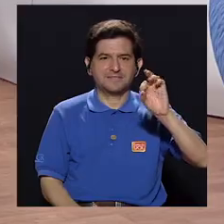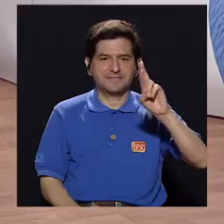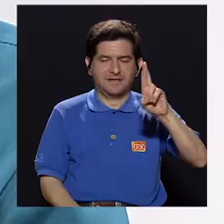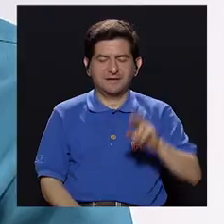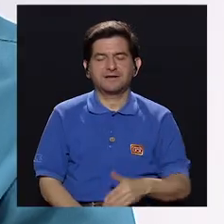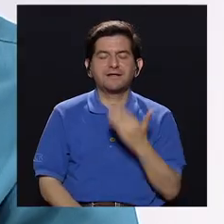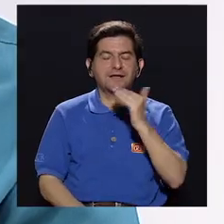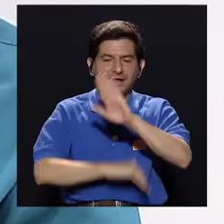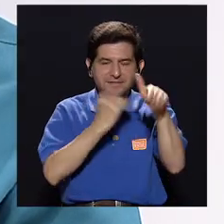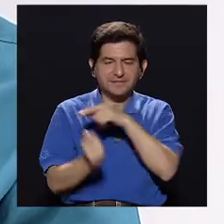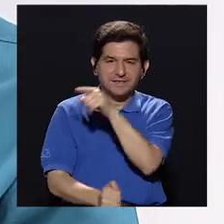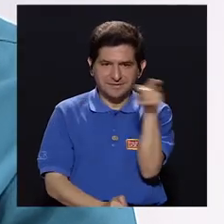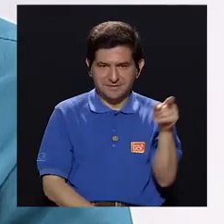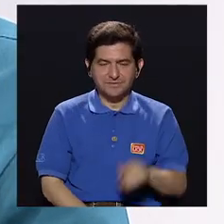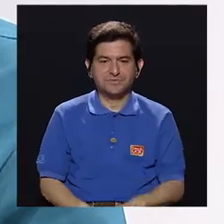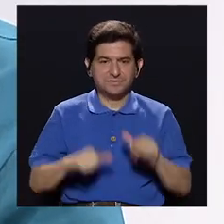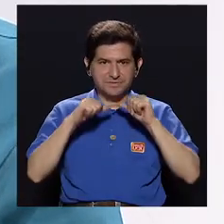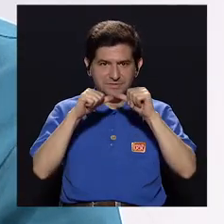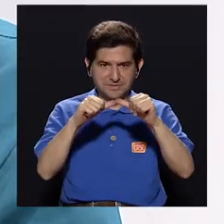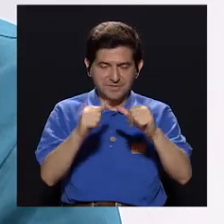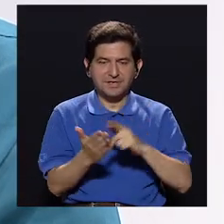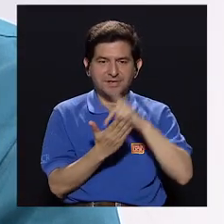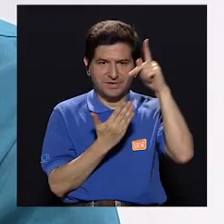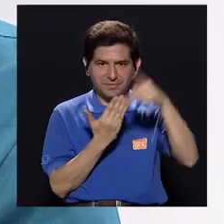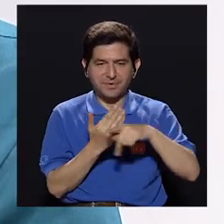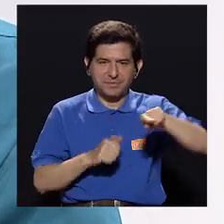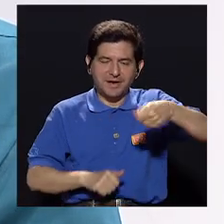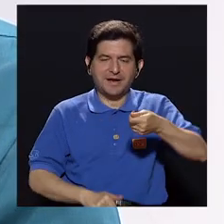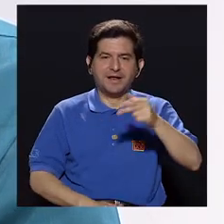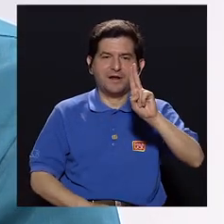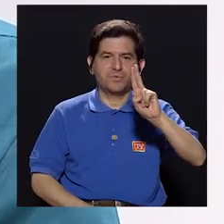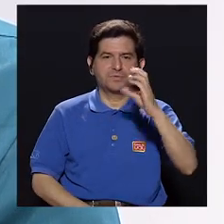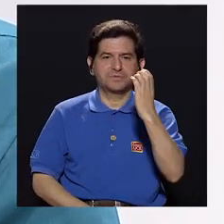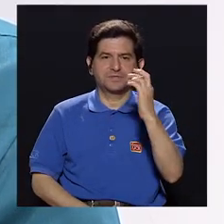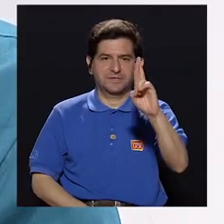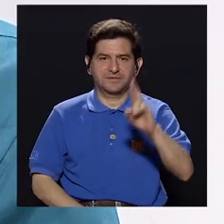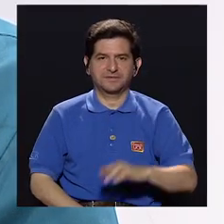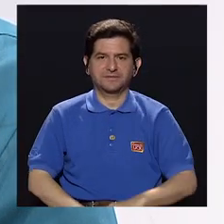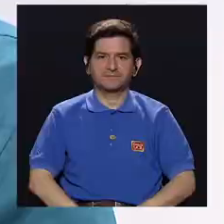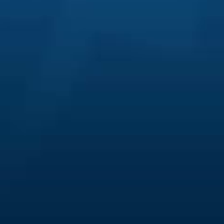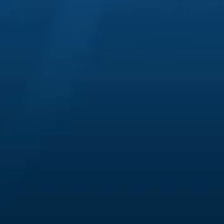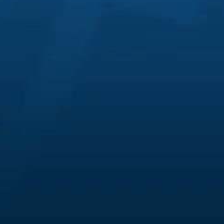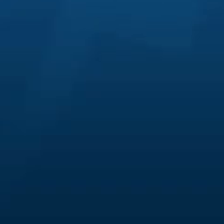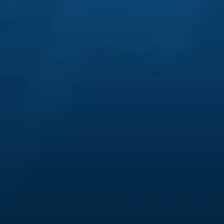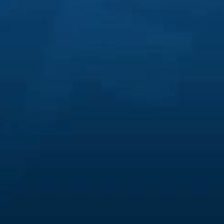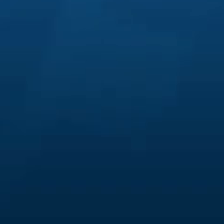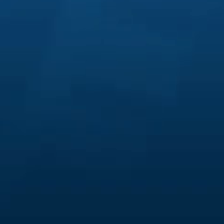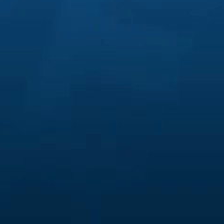esos procesos Gracias a todas y todos ustedes continúen con la programación de canal